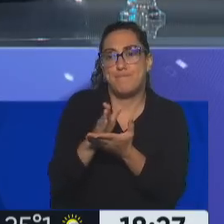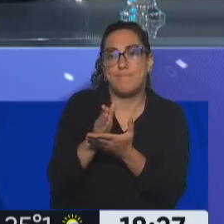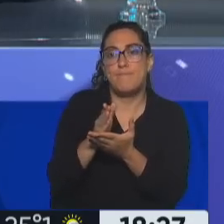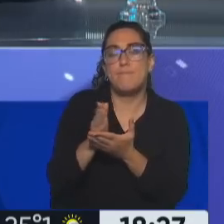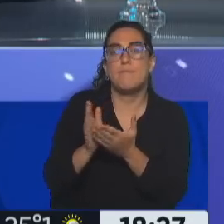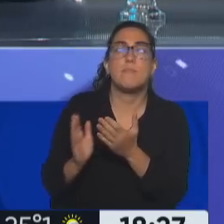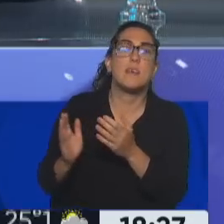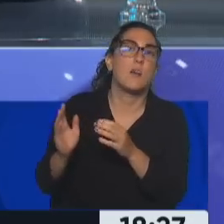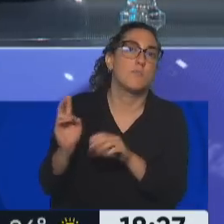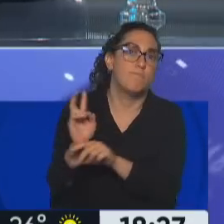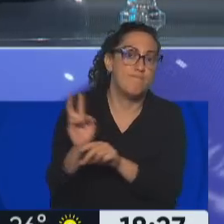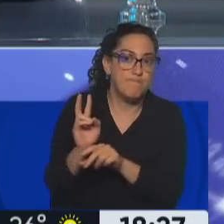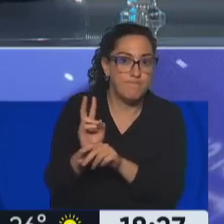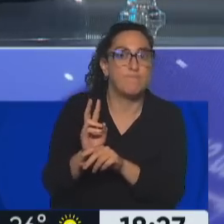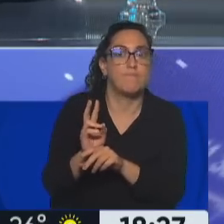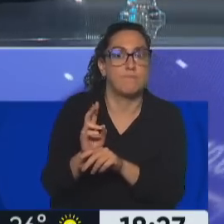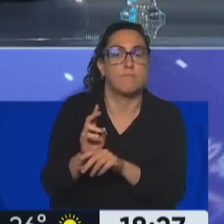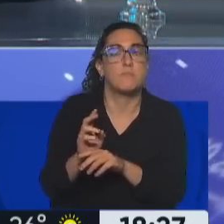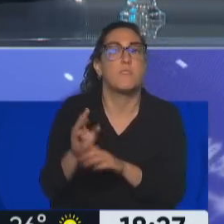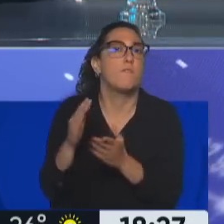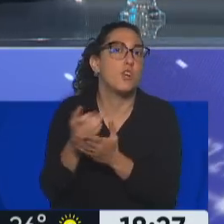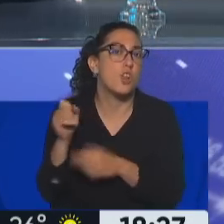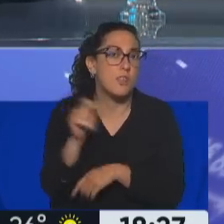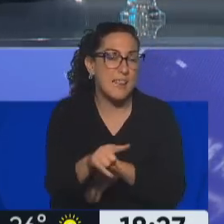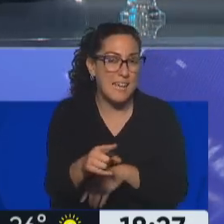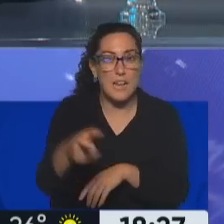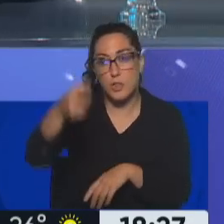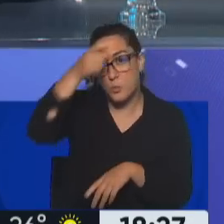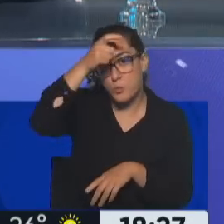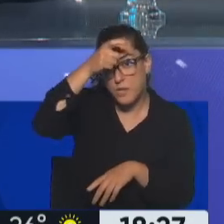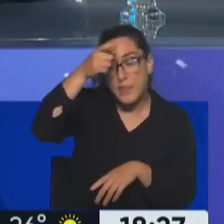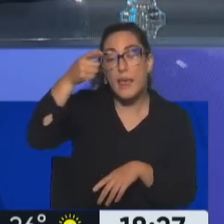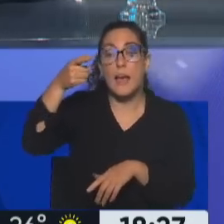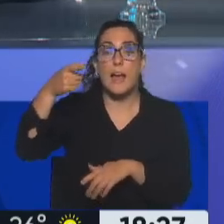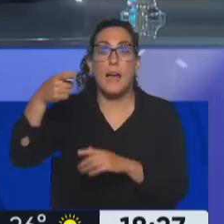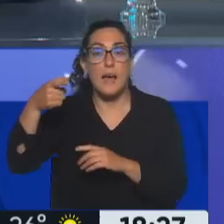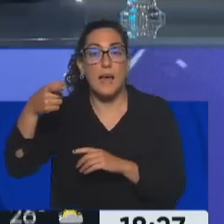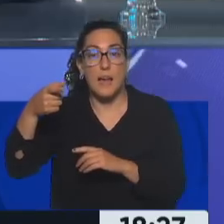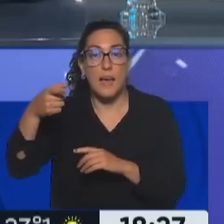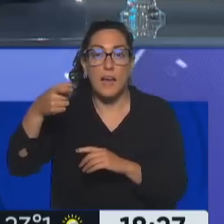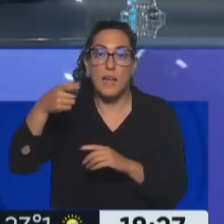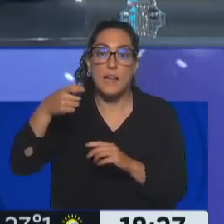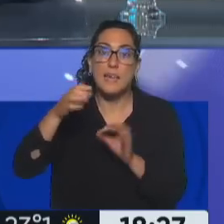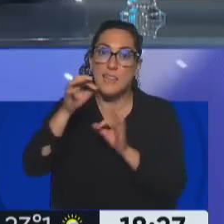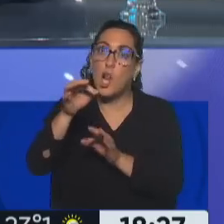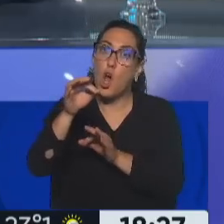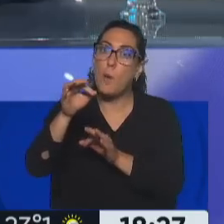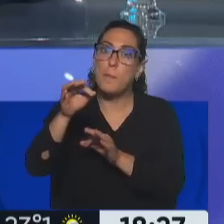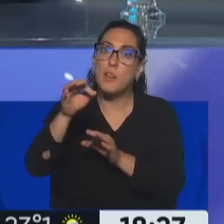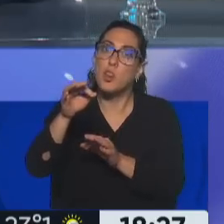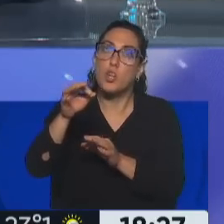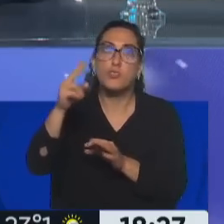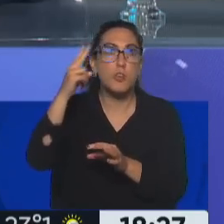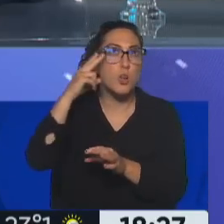el frente más inmediato en su frontera. Turquía comparte una buena cantidad de kilómetros, son